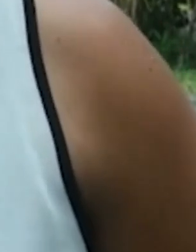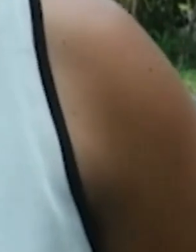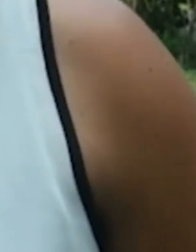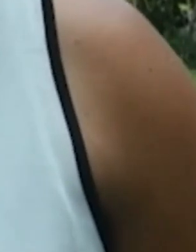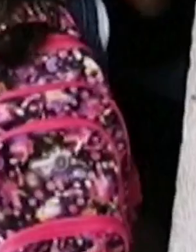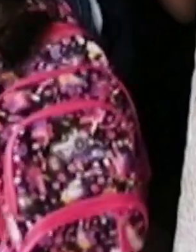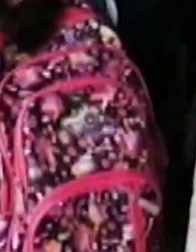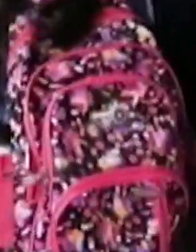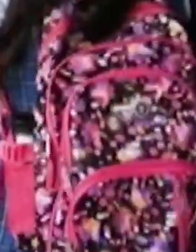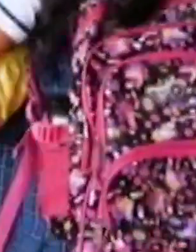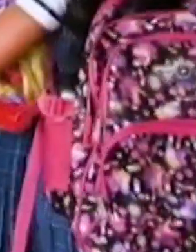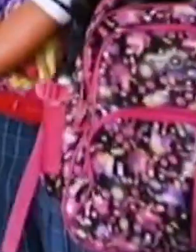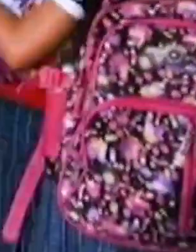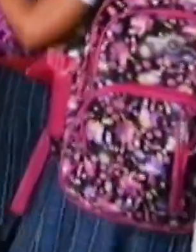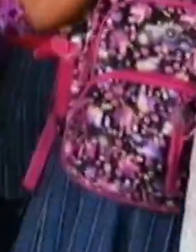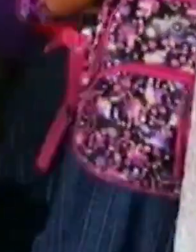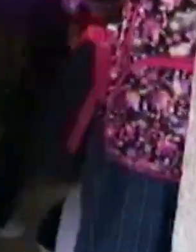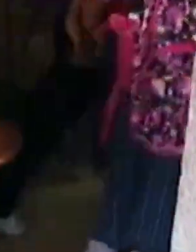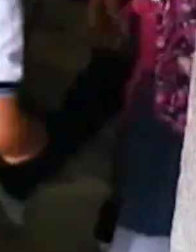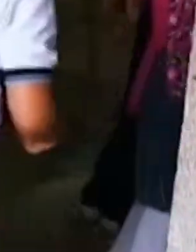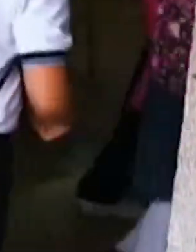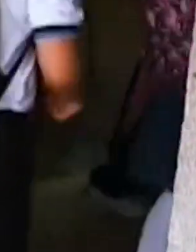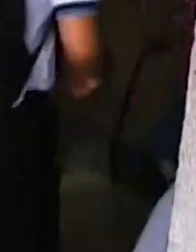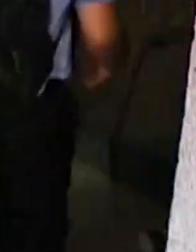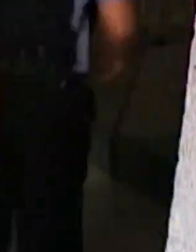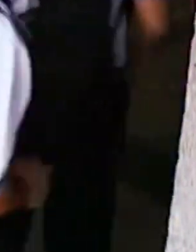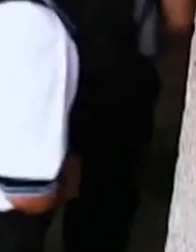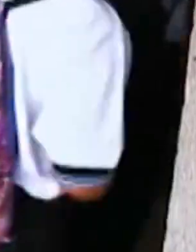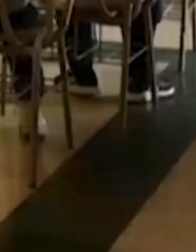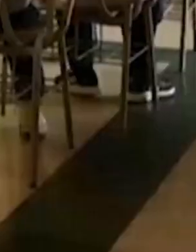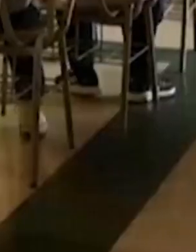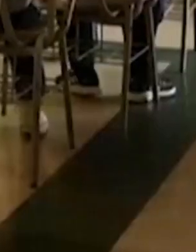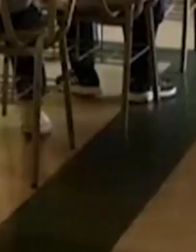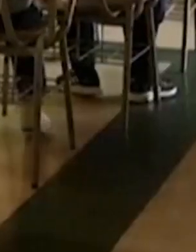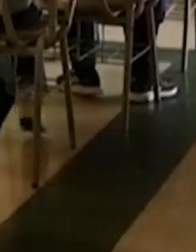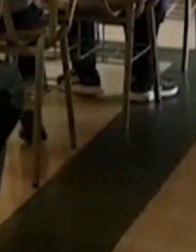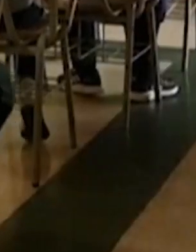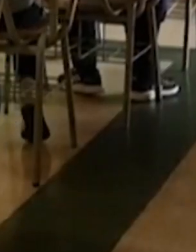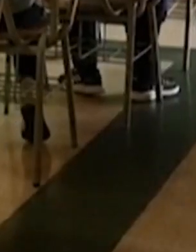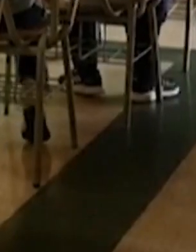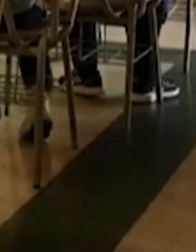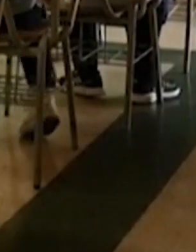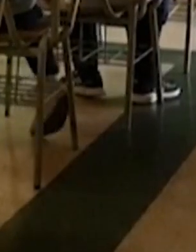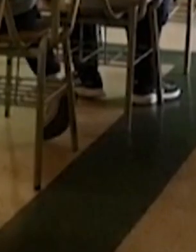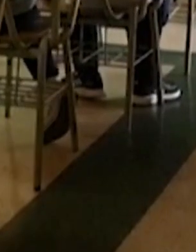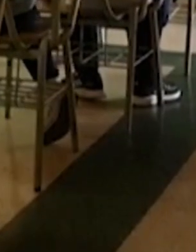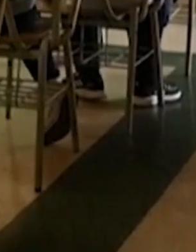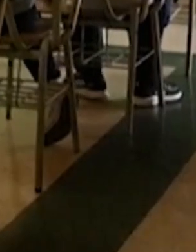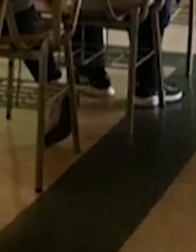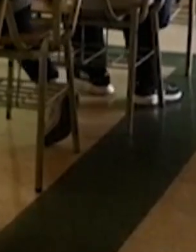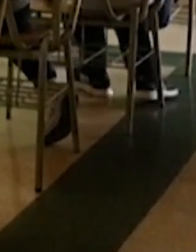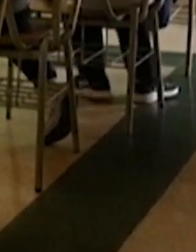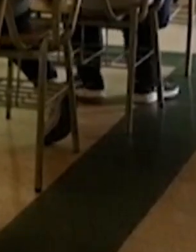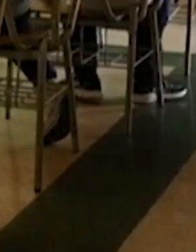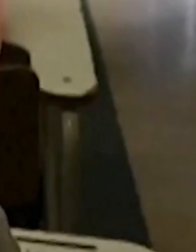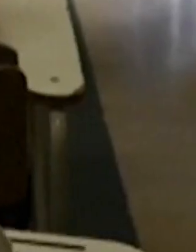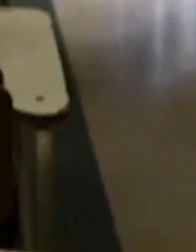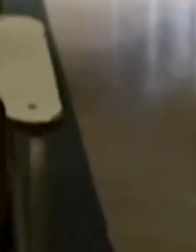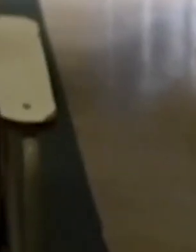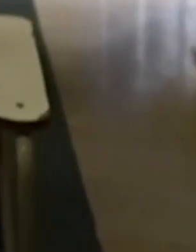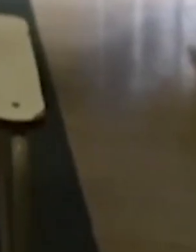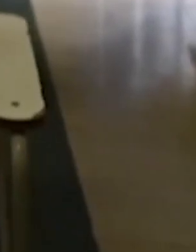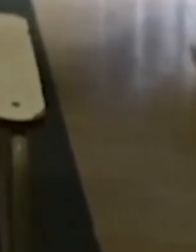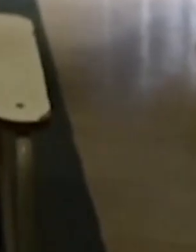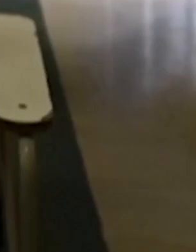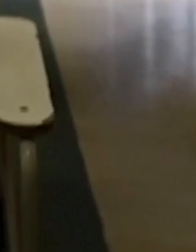mucho. En 2021, los niños estudiaron bajo un modelo que alternaba clases virtuales y presenciales, pero las escuelas